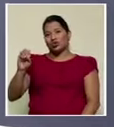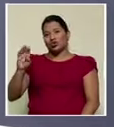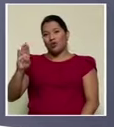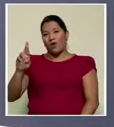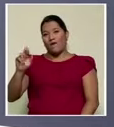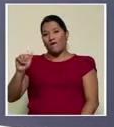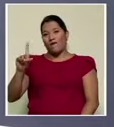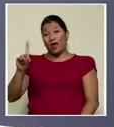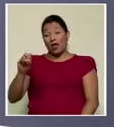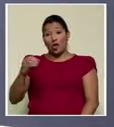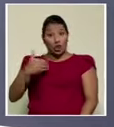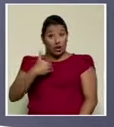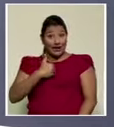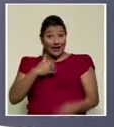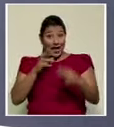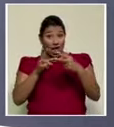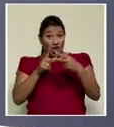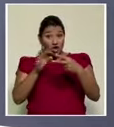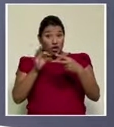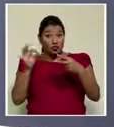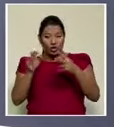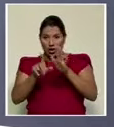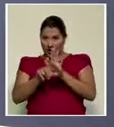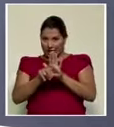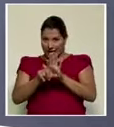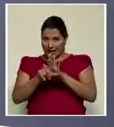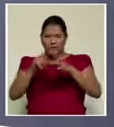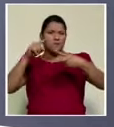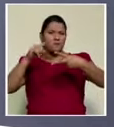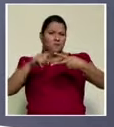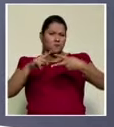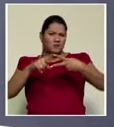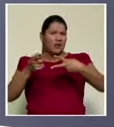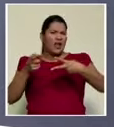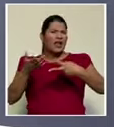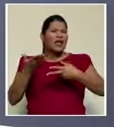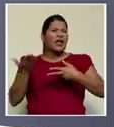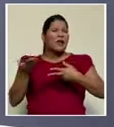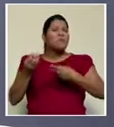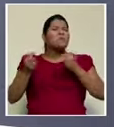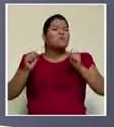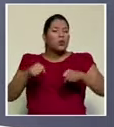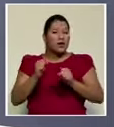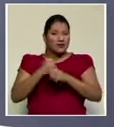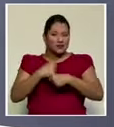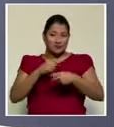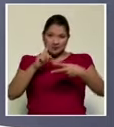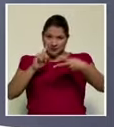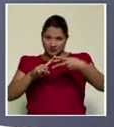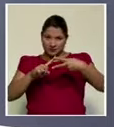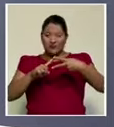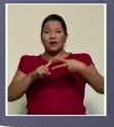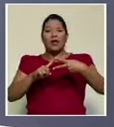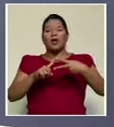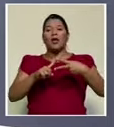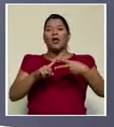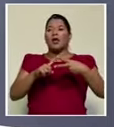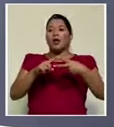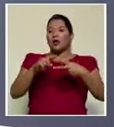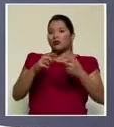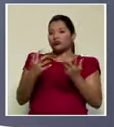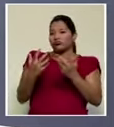sí. Una era mantener la línea de interpretación, la jurisprudencia del Tribunal